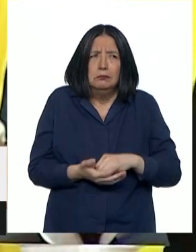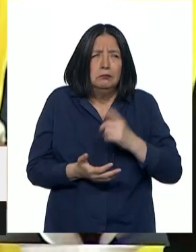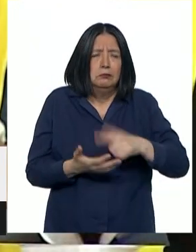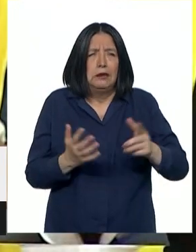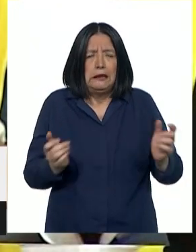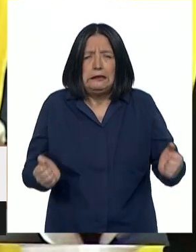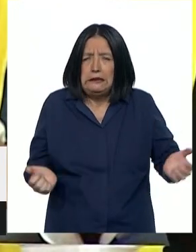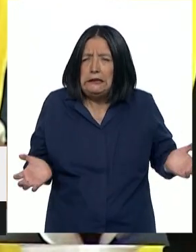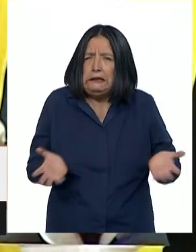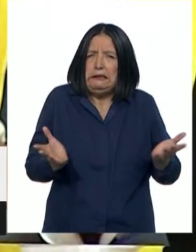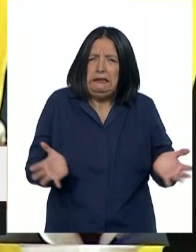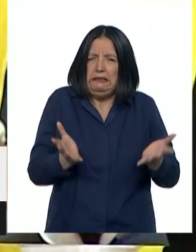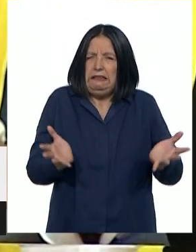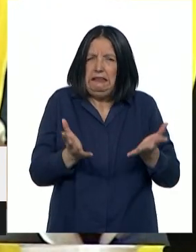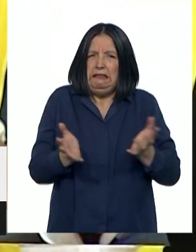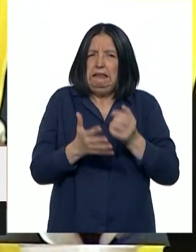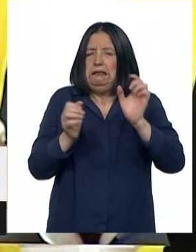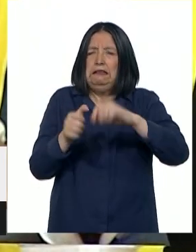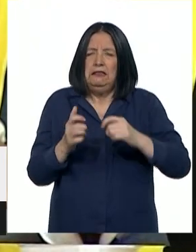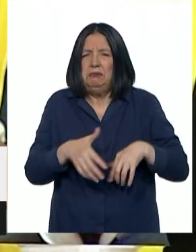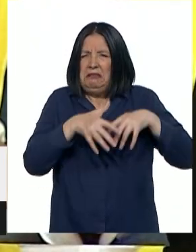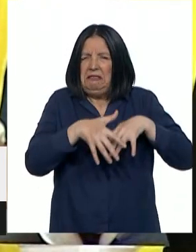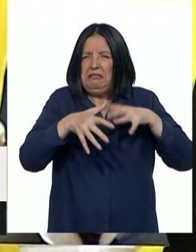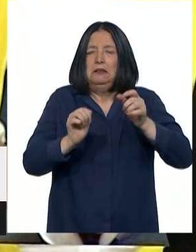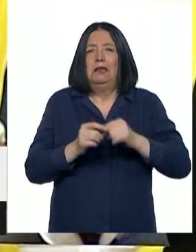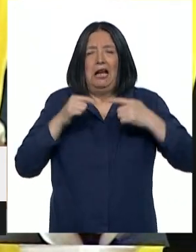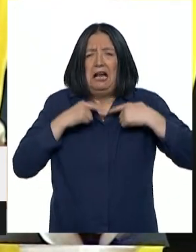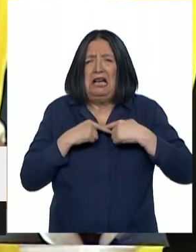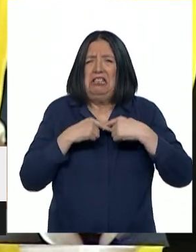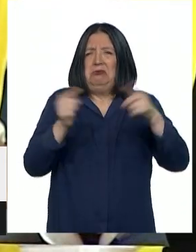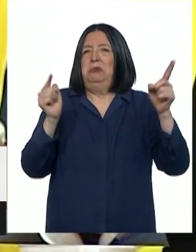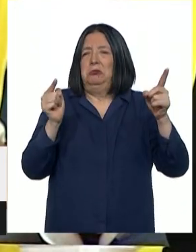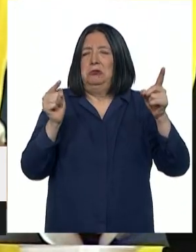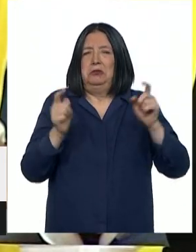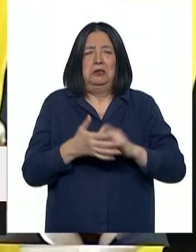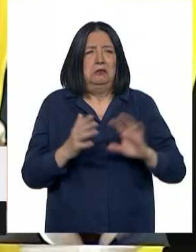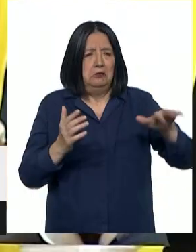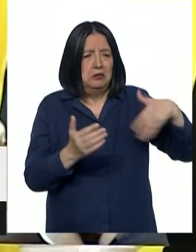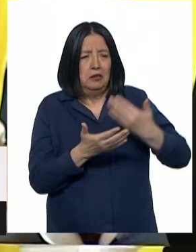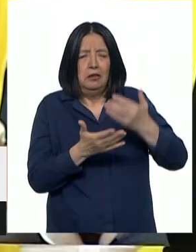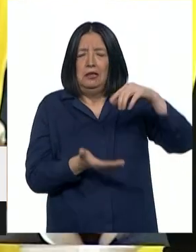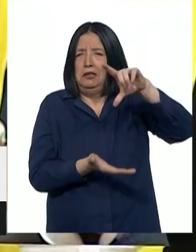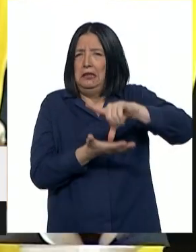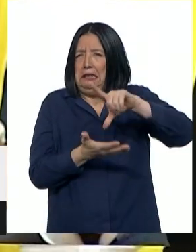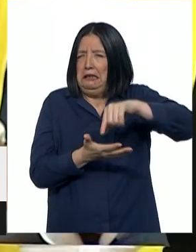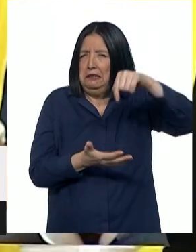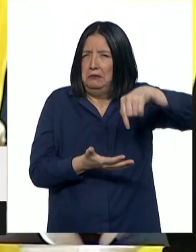sus banderas de guerra y anuncian con llegar a Lima